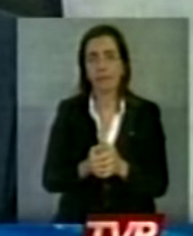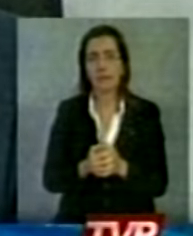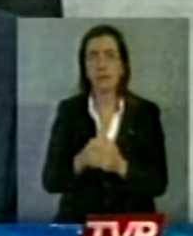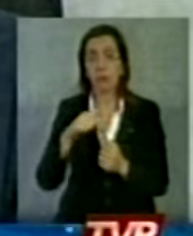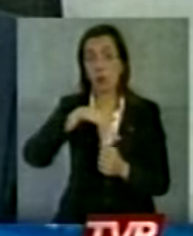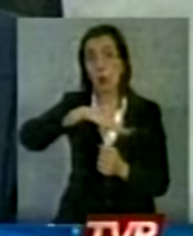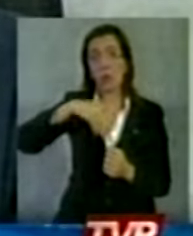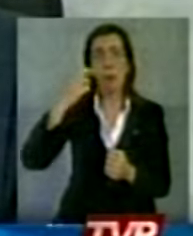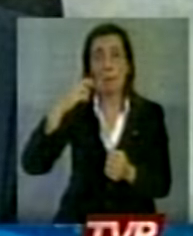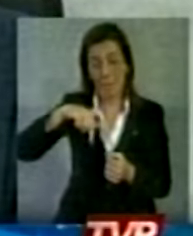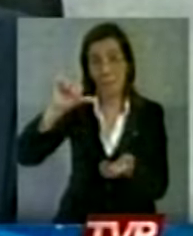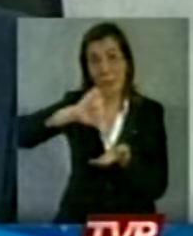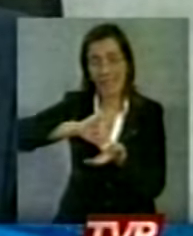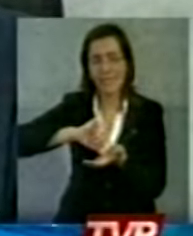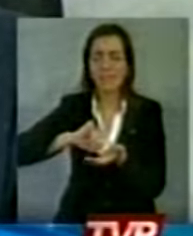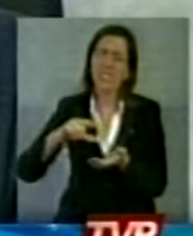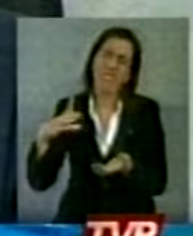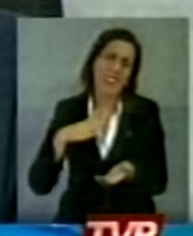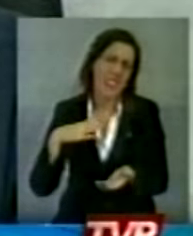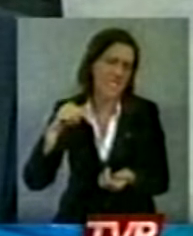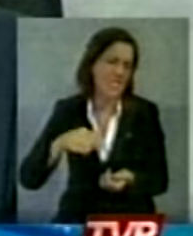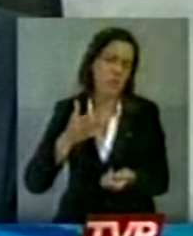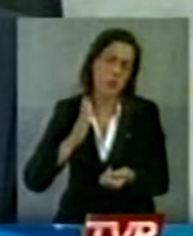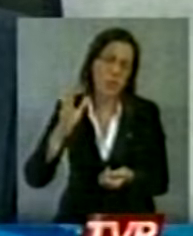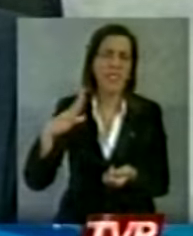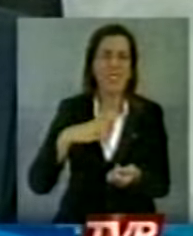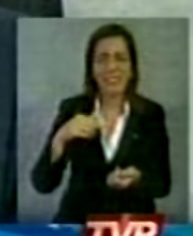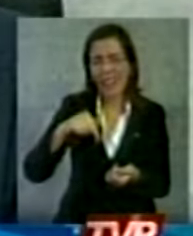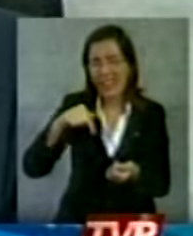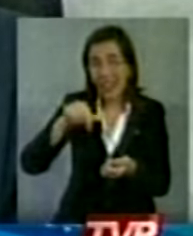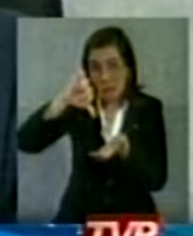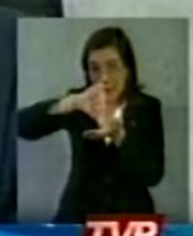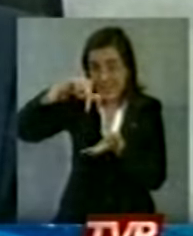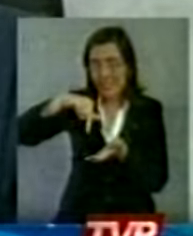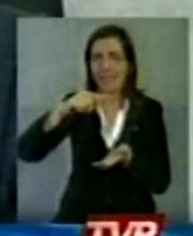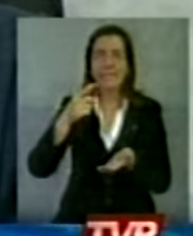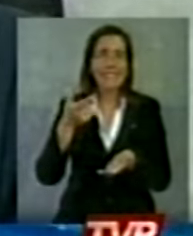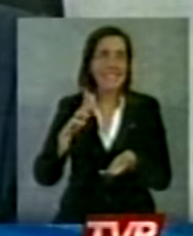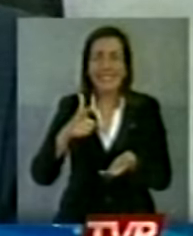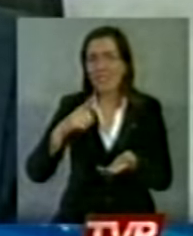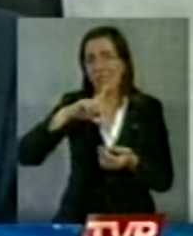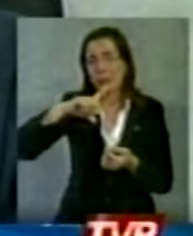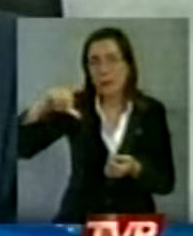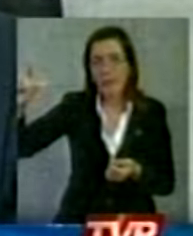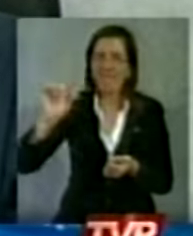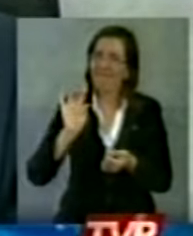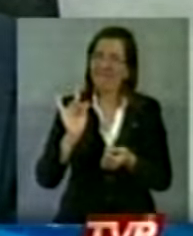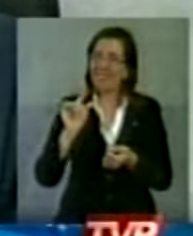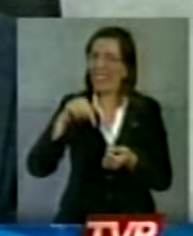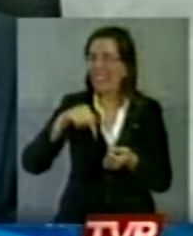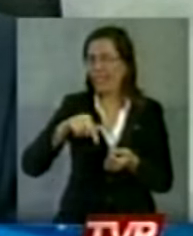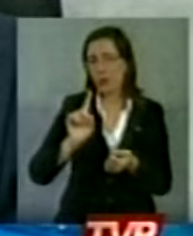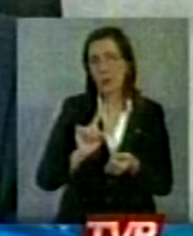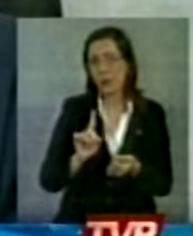país aún nos queda camino por recorrer, ya que se considera que la deslocalización laboral solo